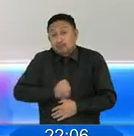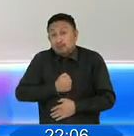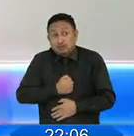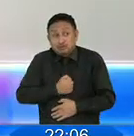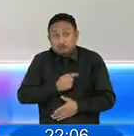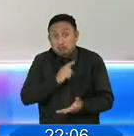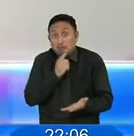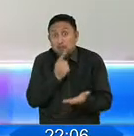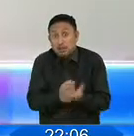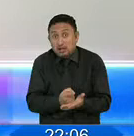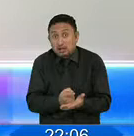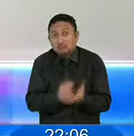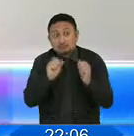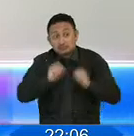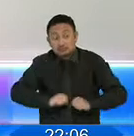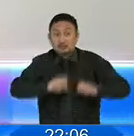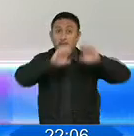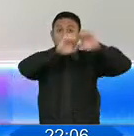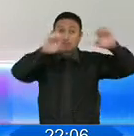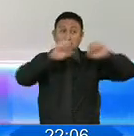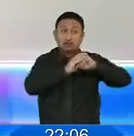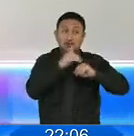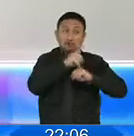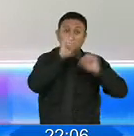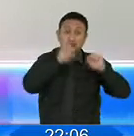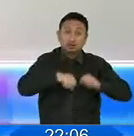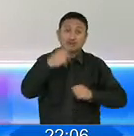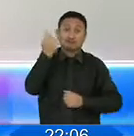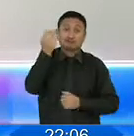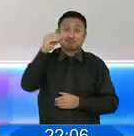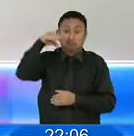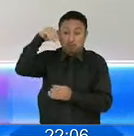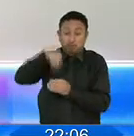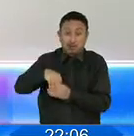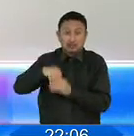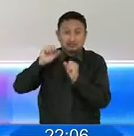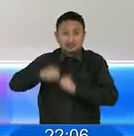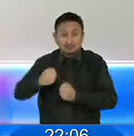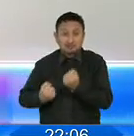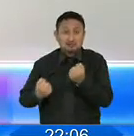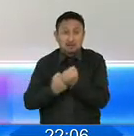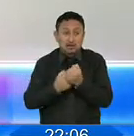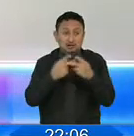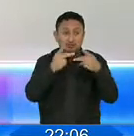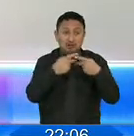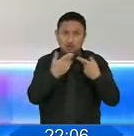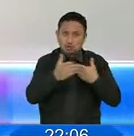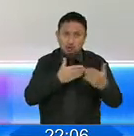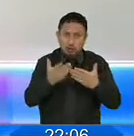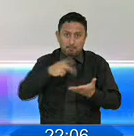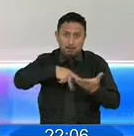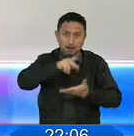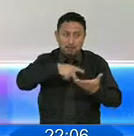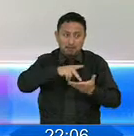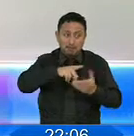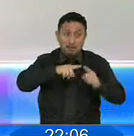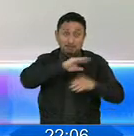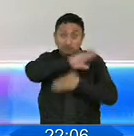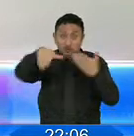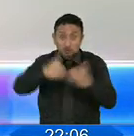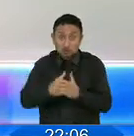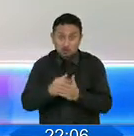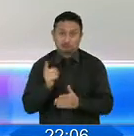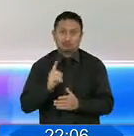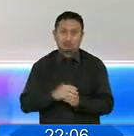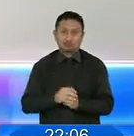real. Habrá empresas que puedan tener un músculo económico que sostengan empleo sin producir, pero no es el caso generalizado.